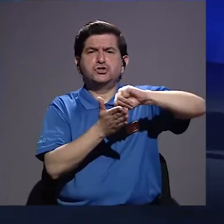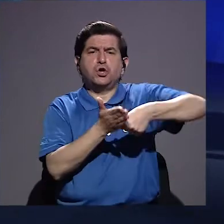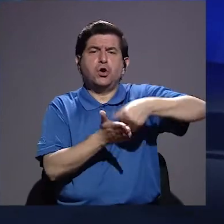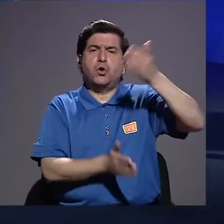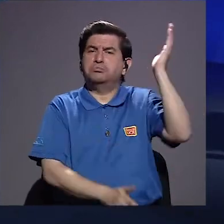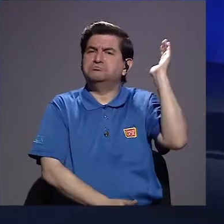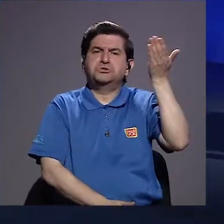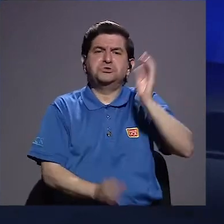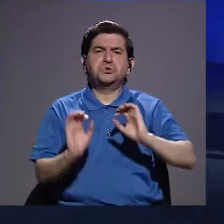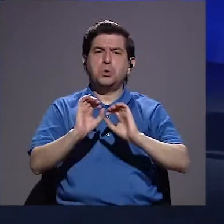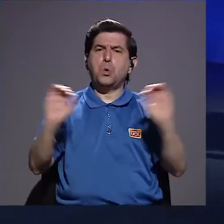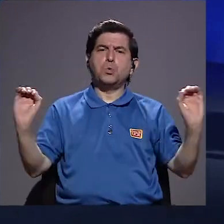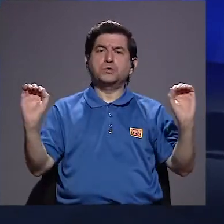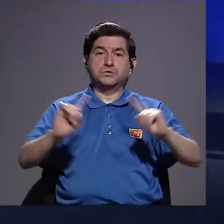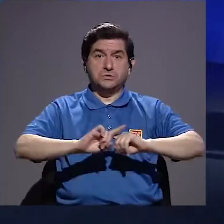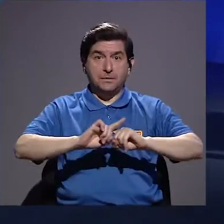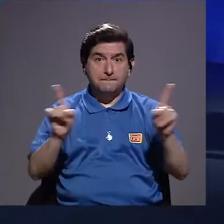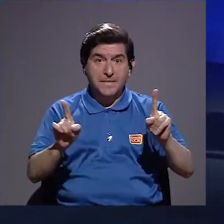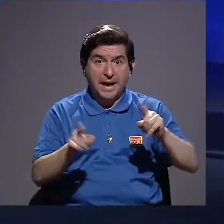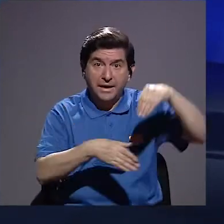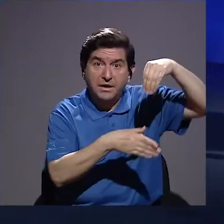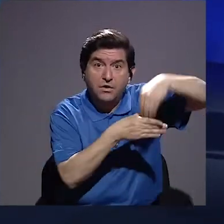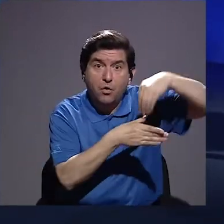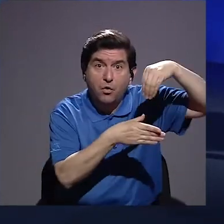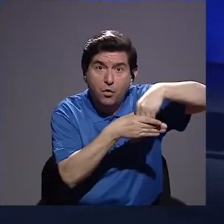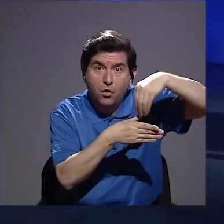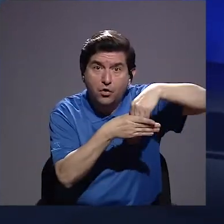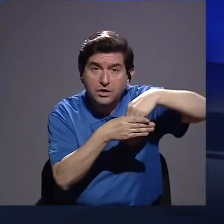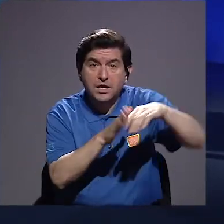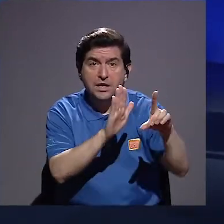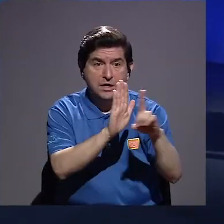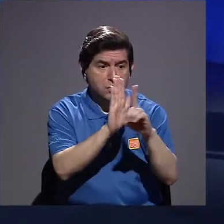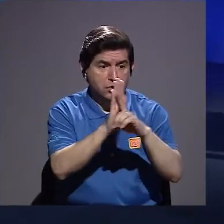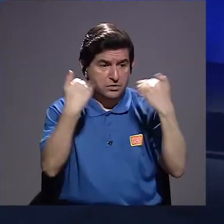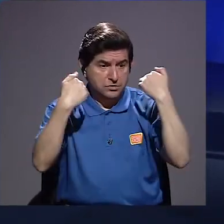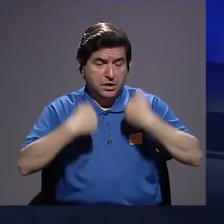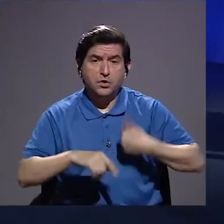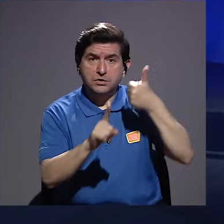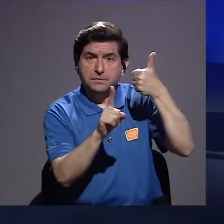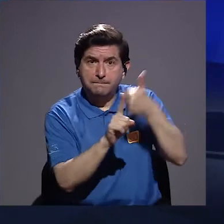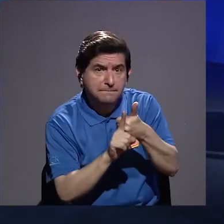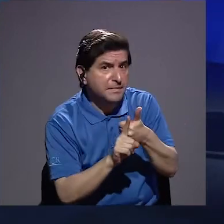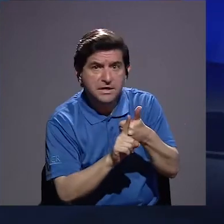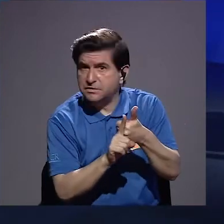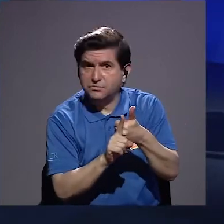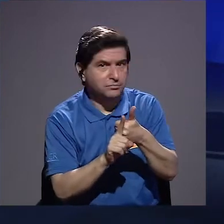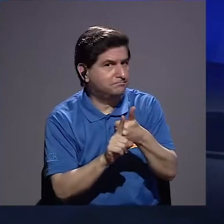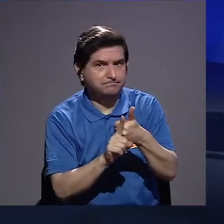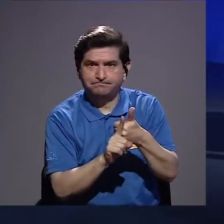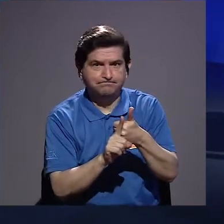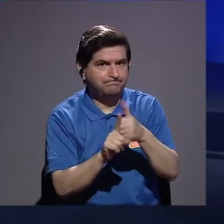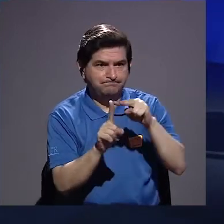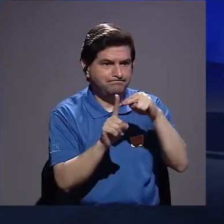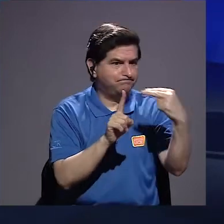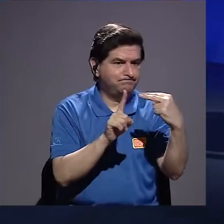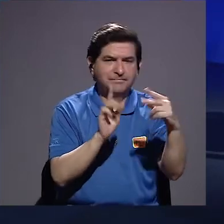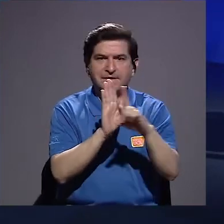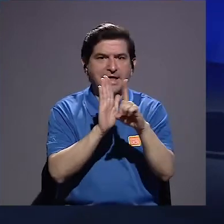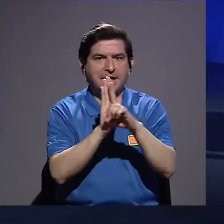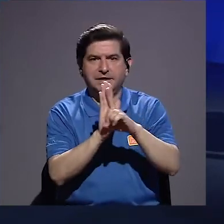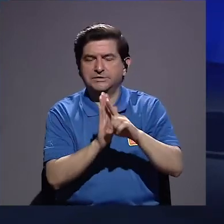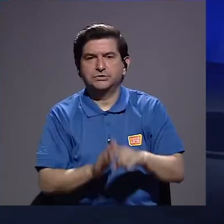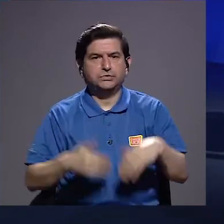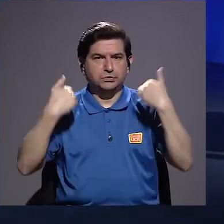discurso, pero en el contenido de cada uno de los derechos humanos no se contemplaban los derechos humanos,